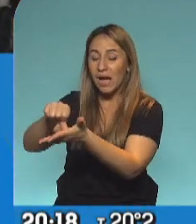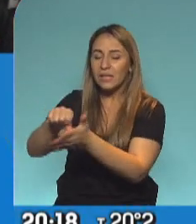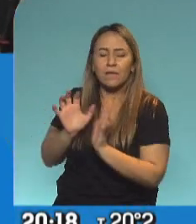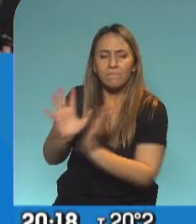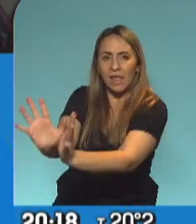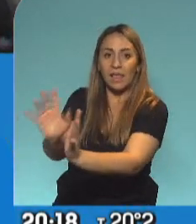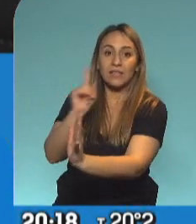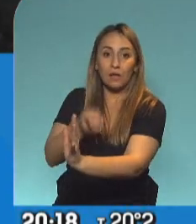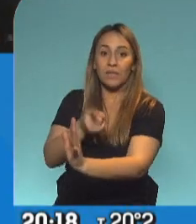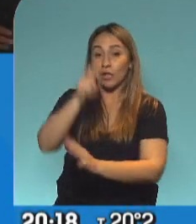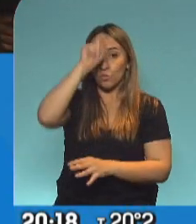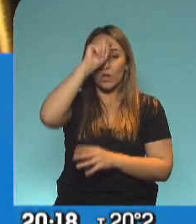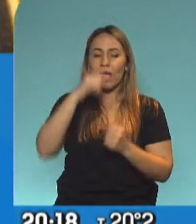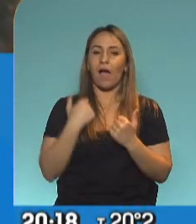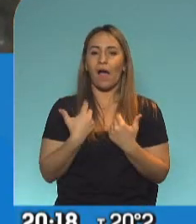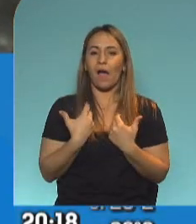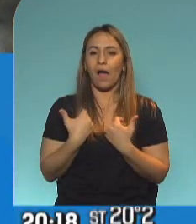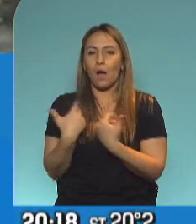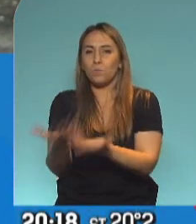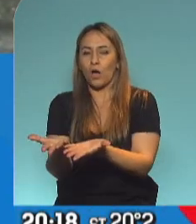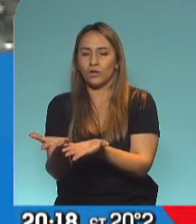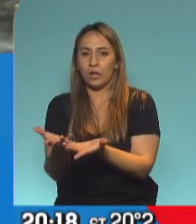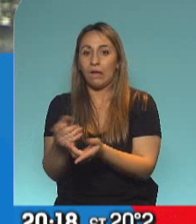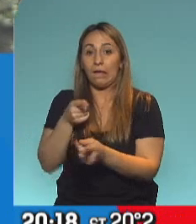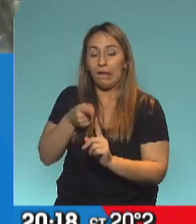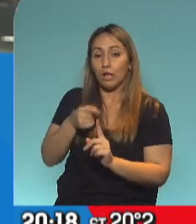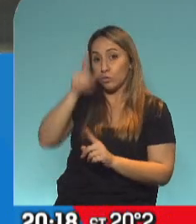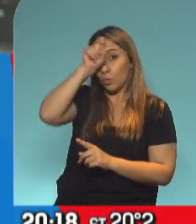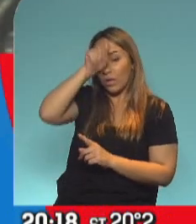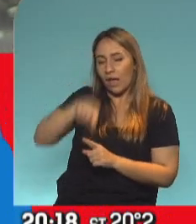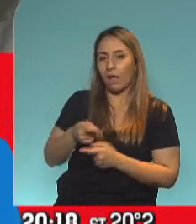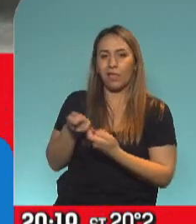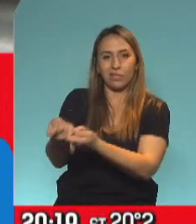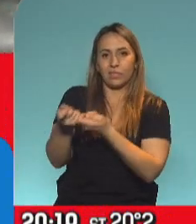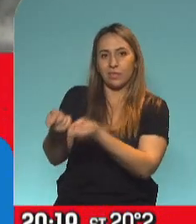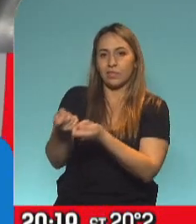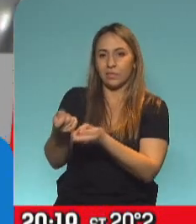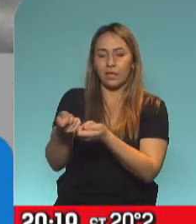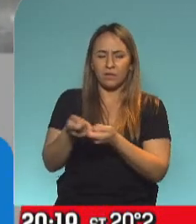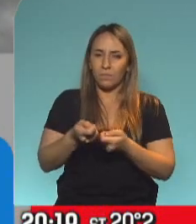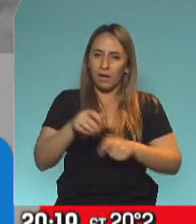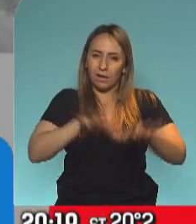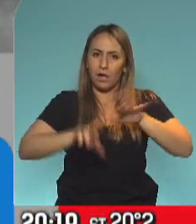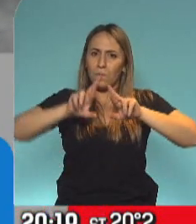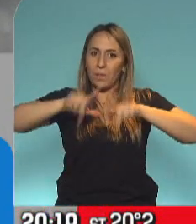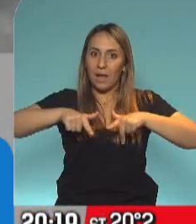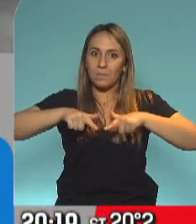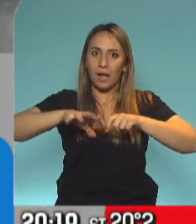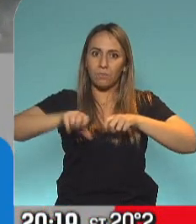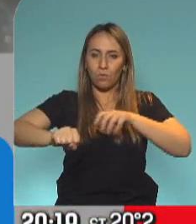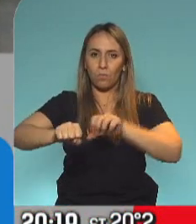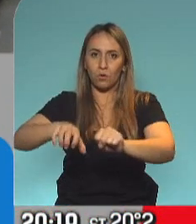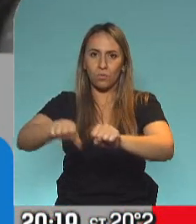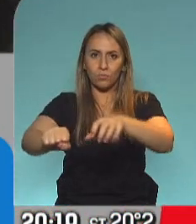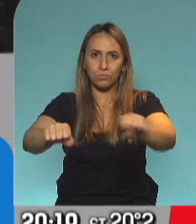de Turquía, que es el instigador, que es el que está haciendo un plan de expansión en toda la región.